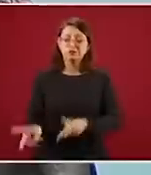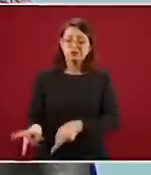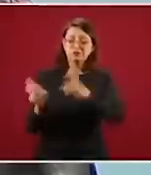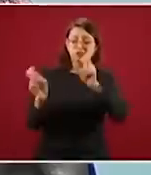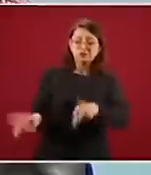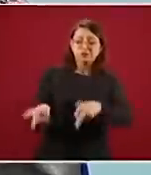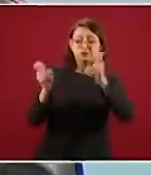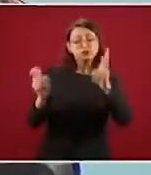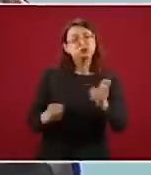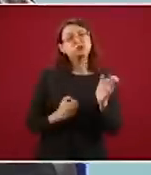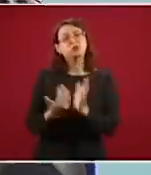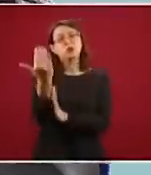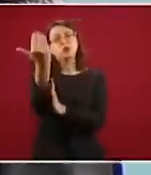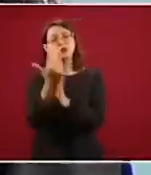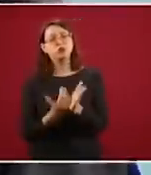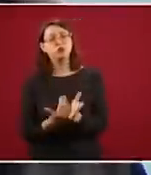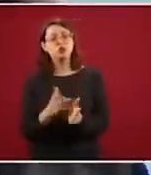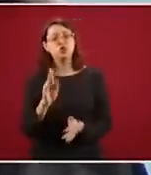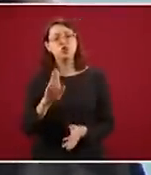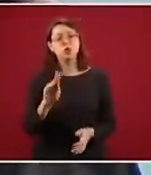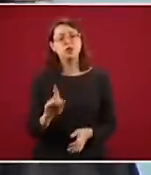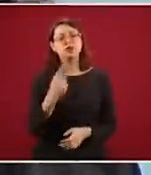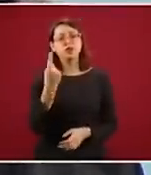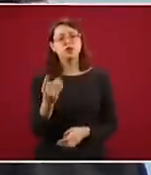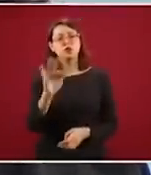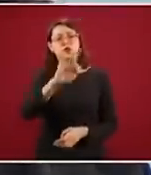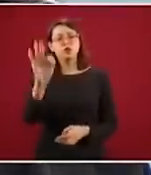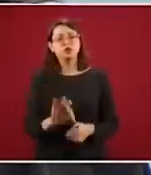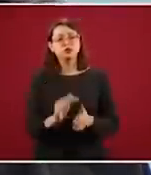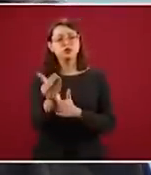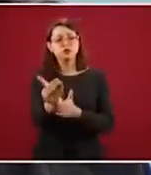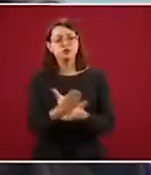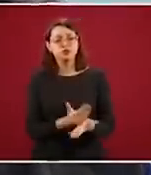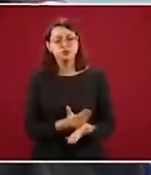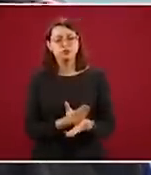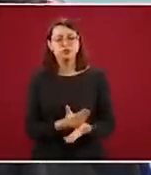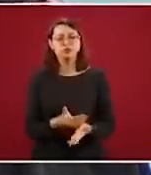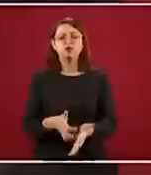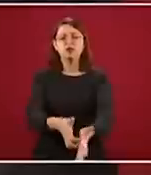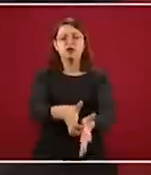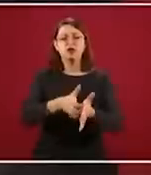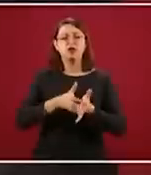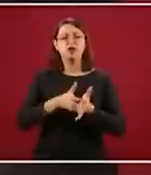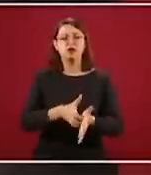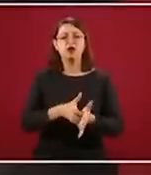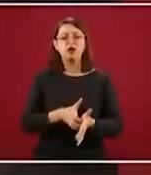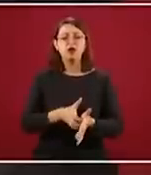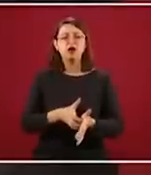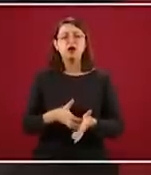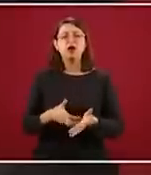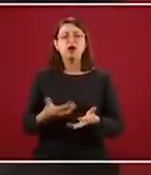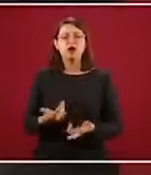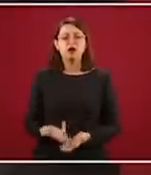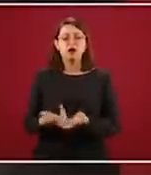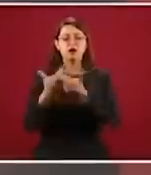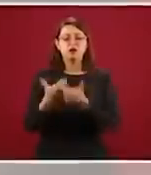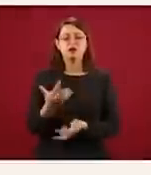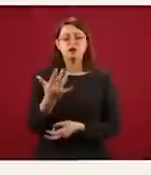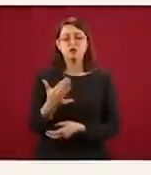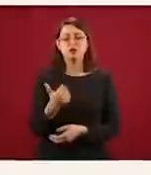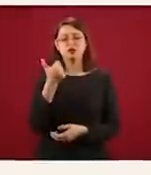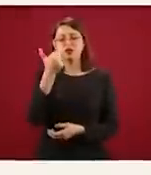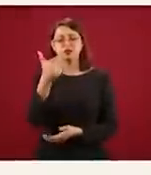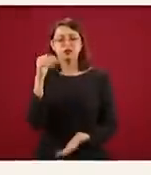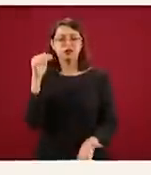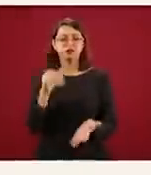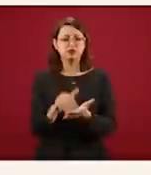91% del robo de combustibles. Hubo un ahorro de 56 mil millones de pesos